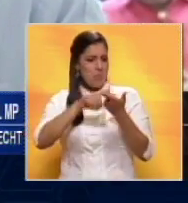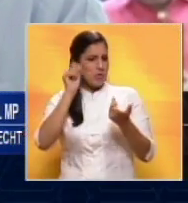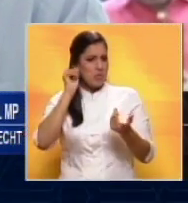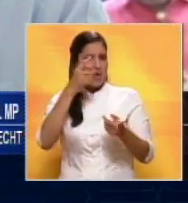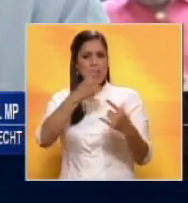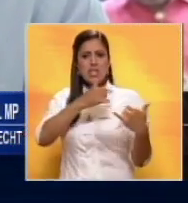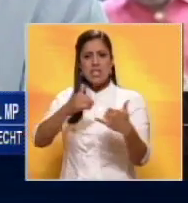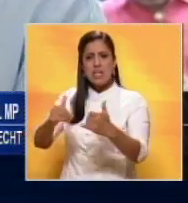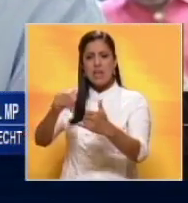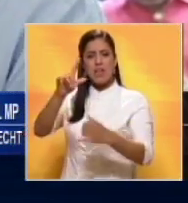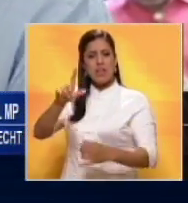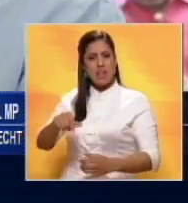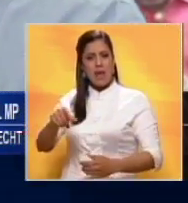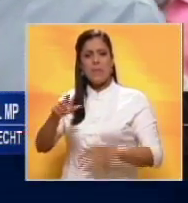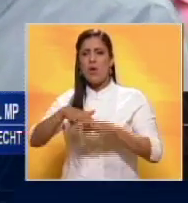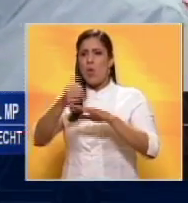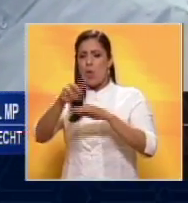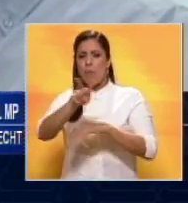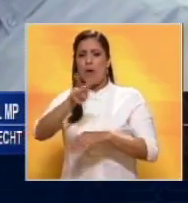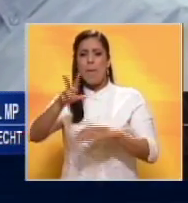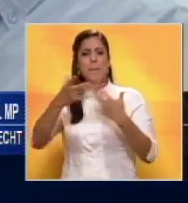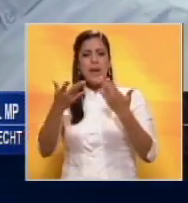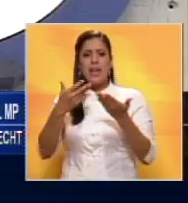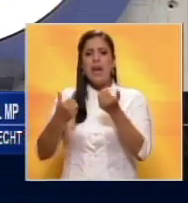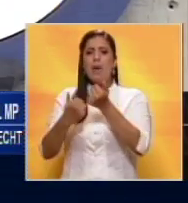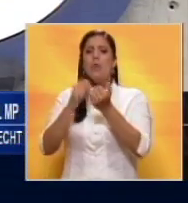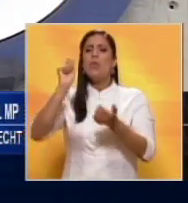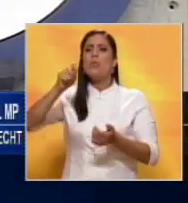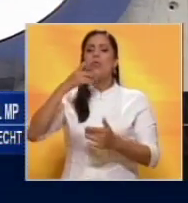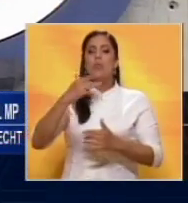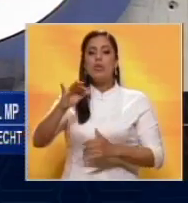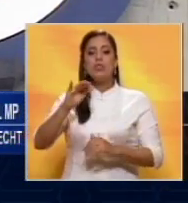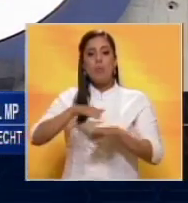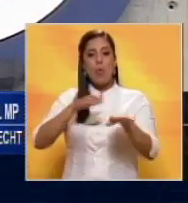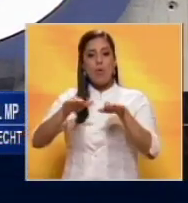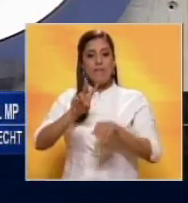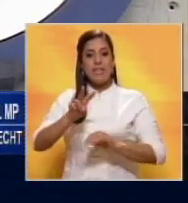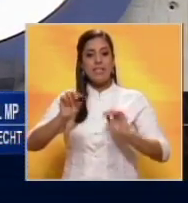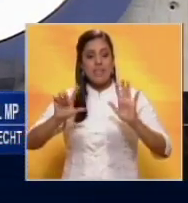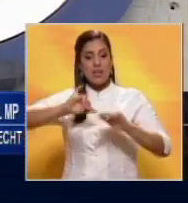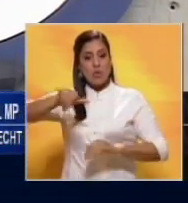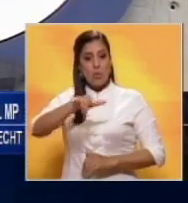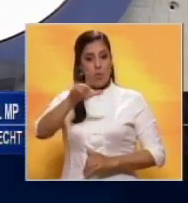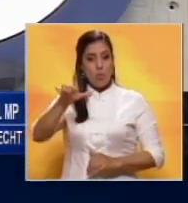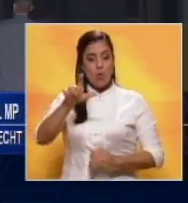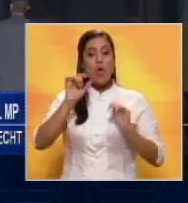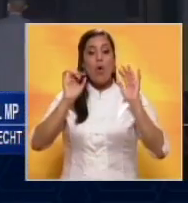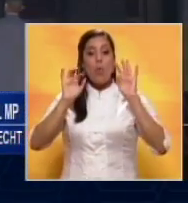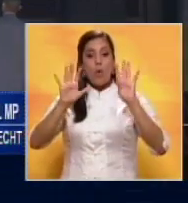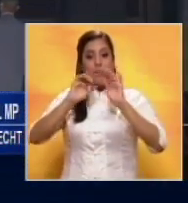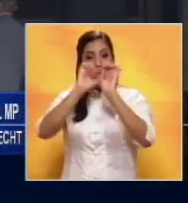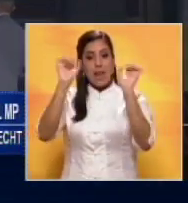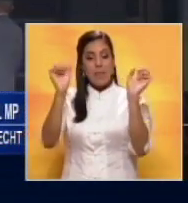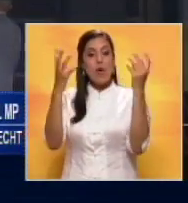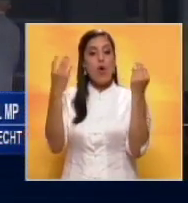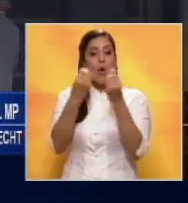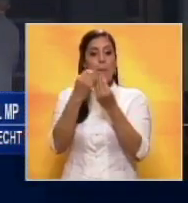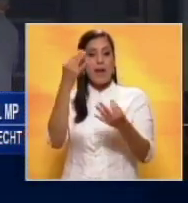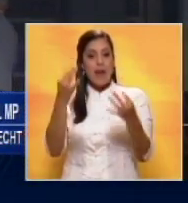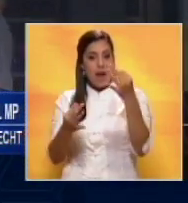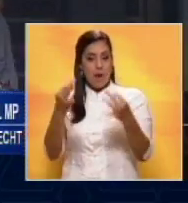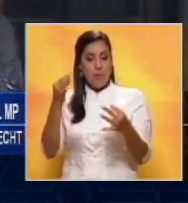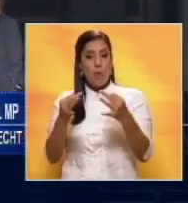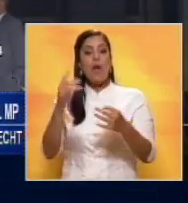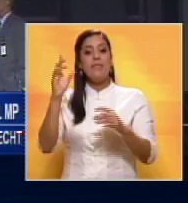Díaz y a su hija María Eugenia Baptista Díaz para que comparezcan el próximo jueves 27 de julio a las 9 de la mañana en compañía de sus